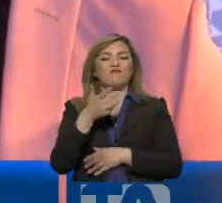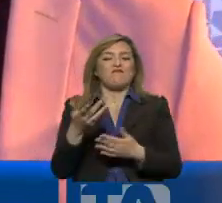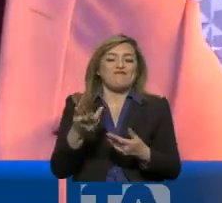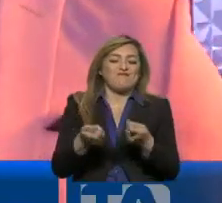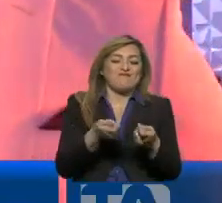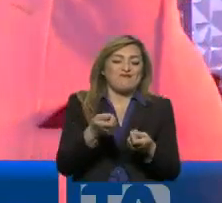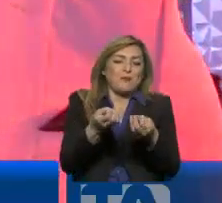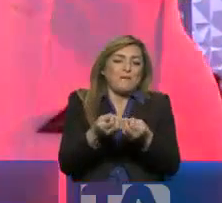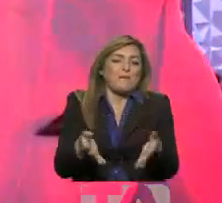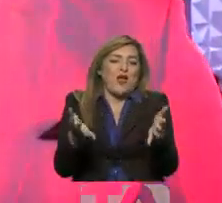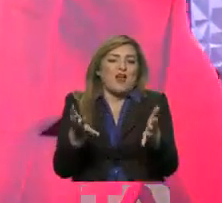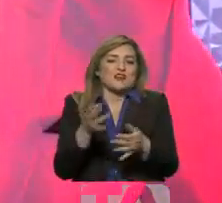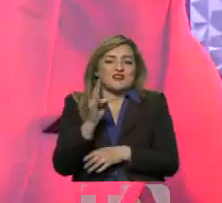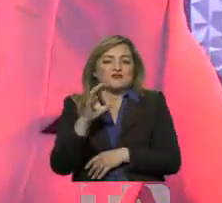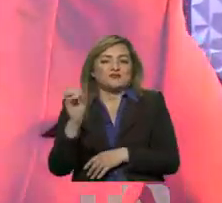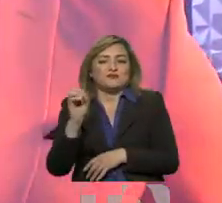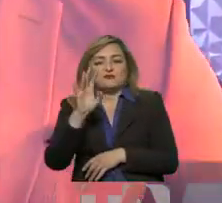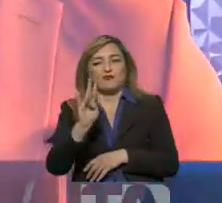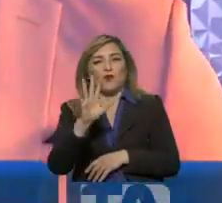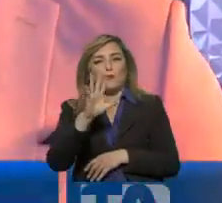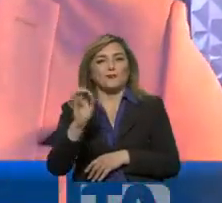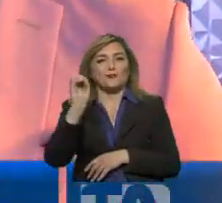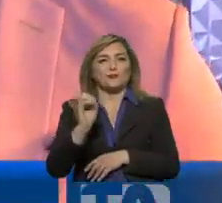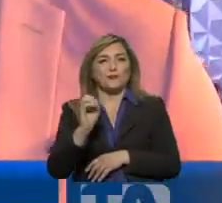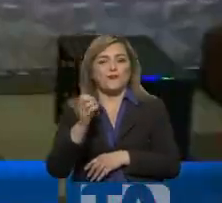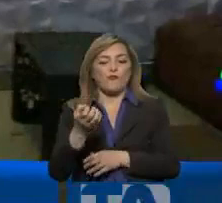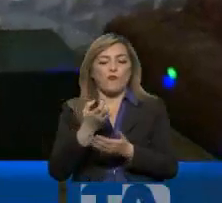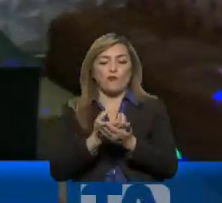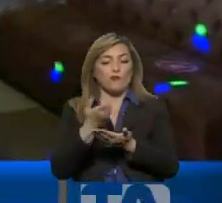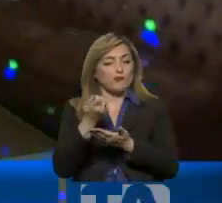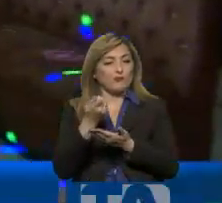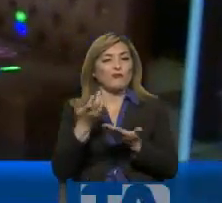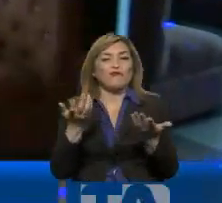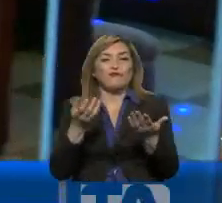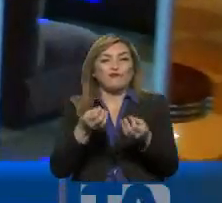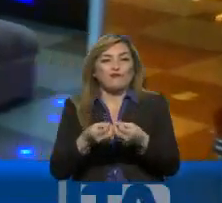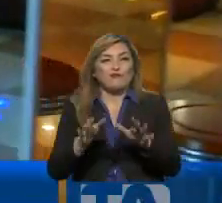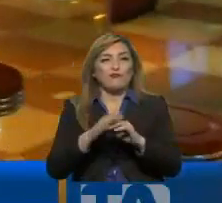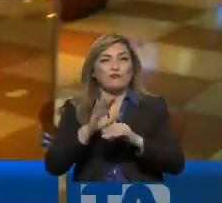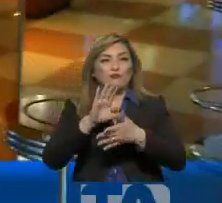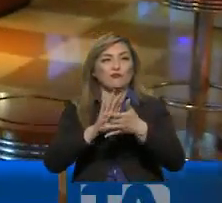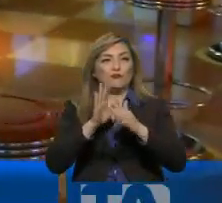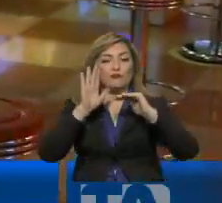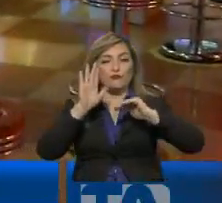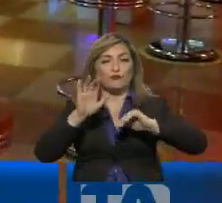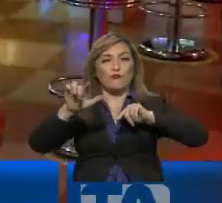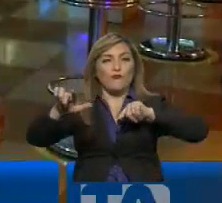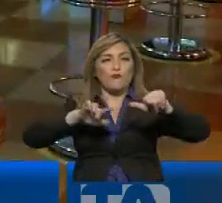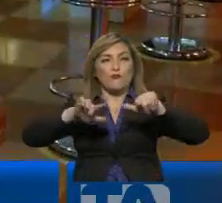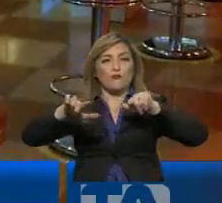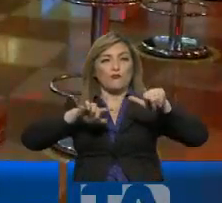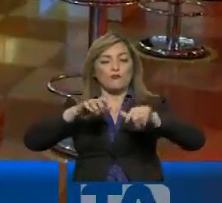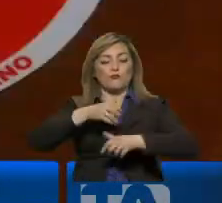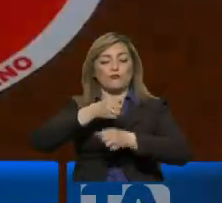ya que se pierden aproximadamente un 70-75% de ingresos al establecimiento. Los centros además se comprometieron a adecuar los establecimientos